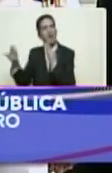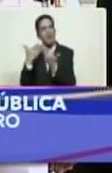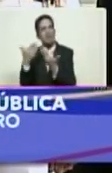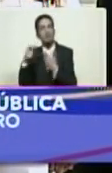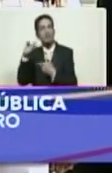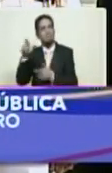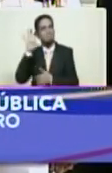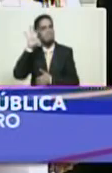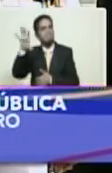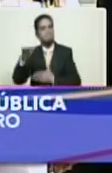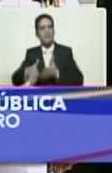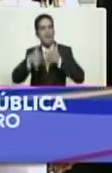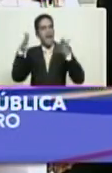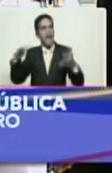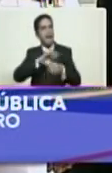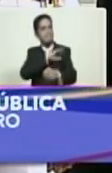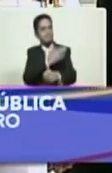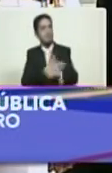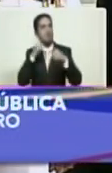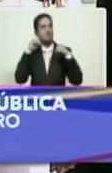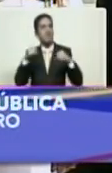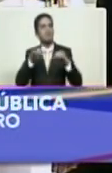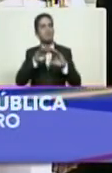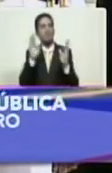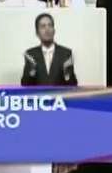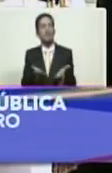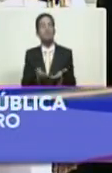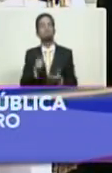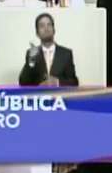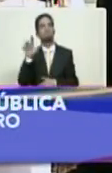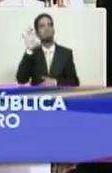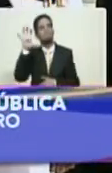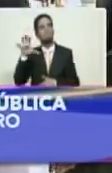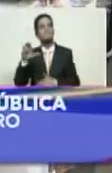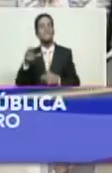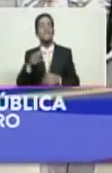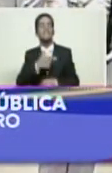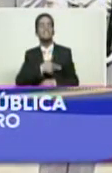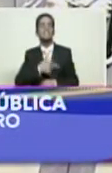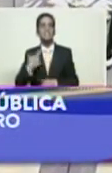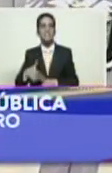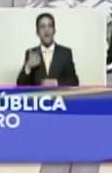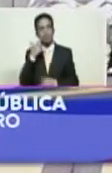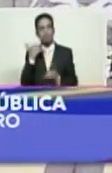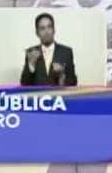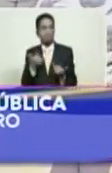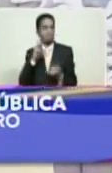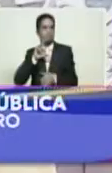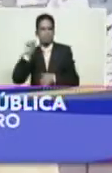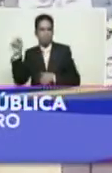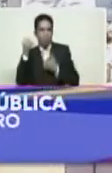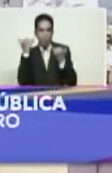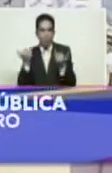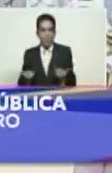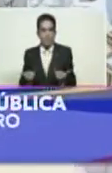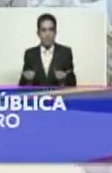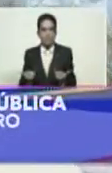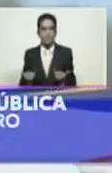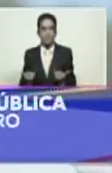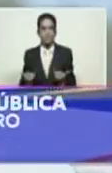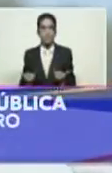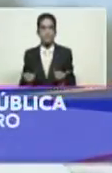gran potencia mundial, nuestra hermana República Popular China. Así que voy saliendo en este viaje. Me llevo